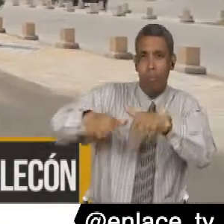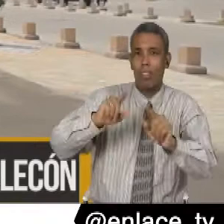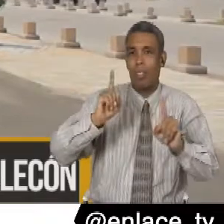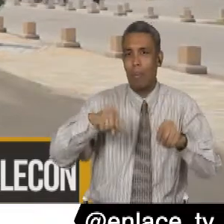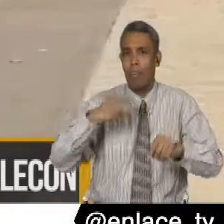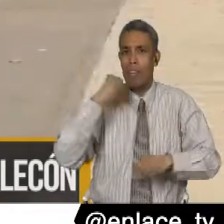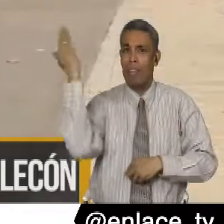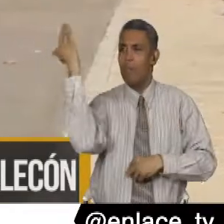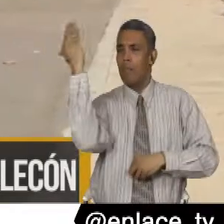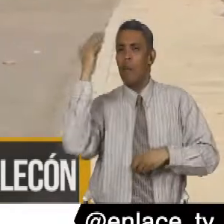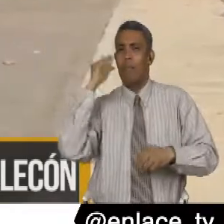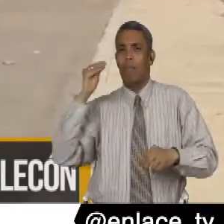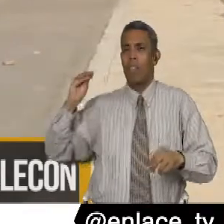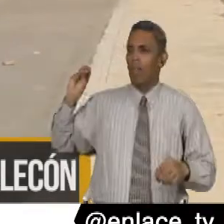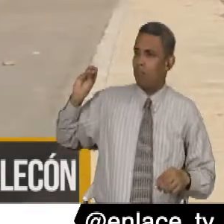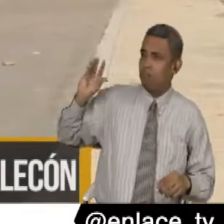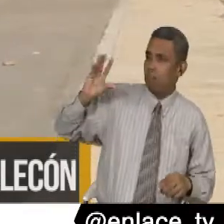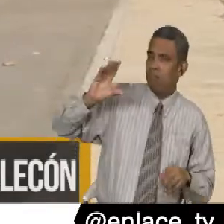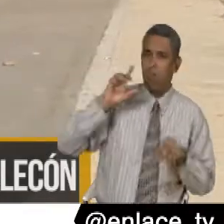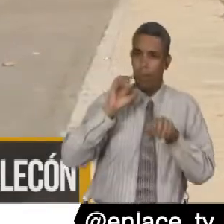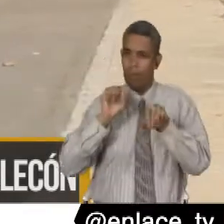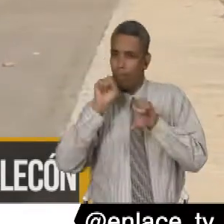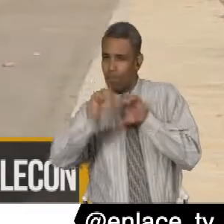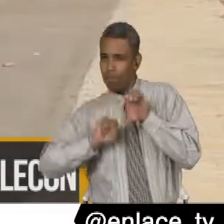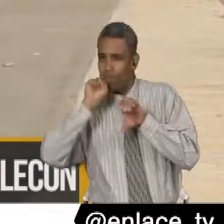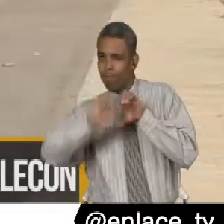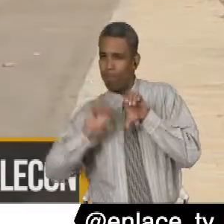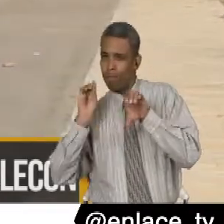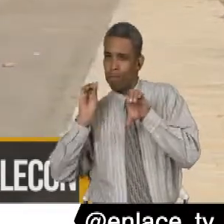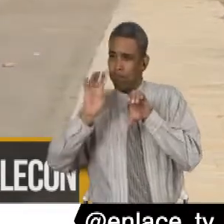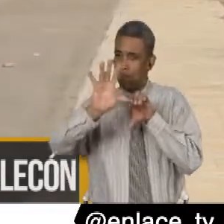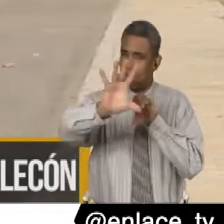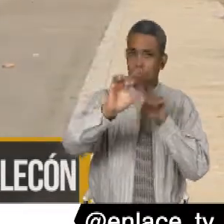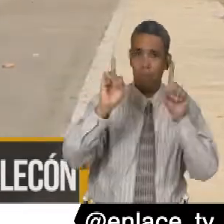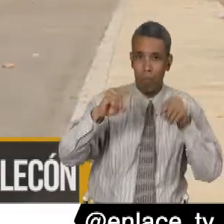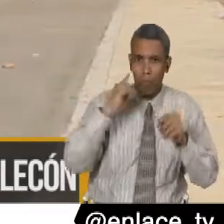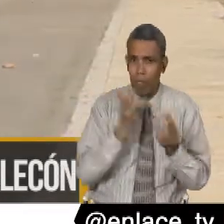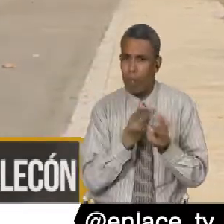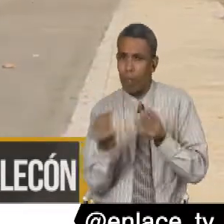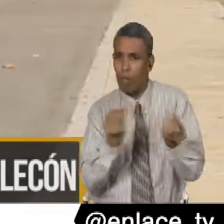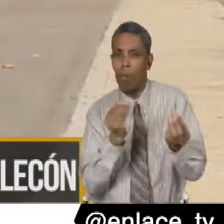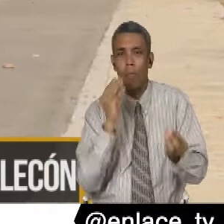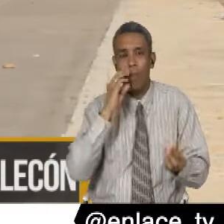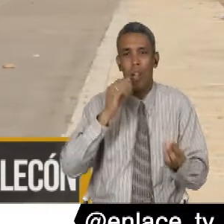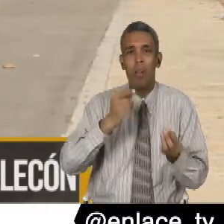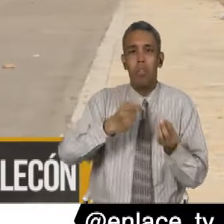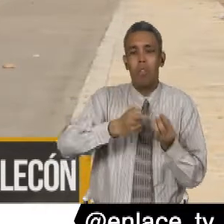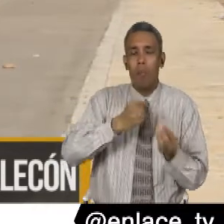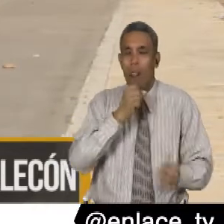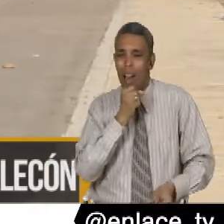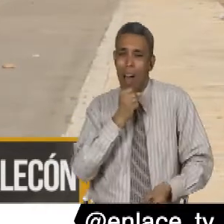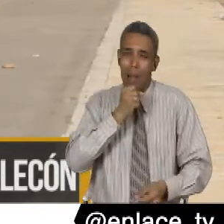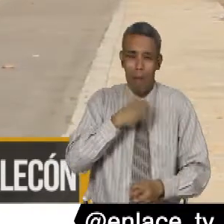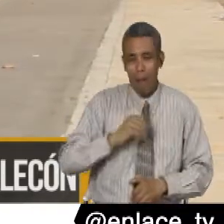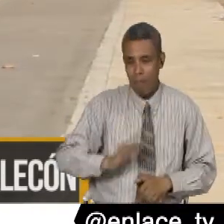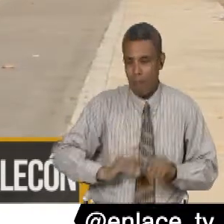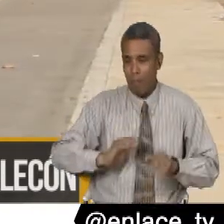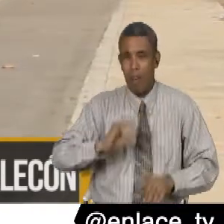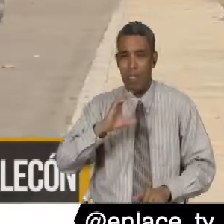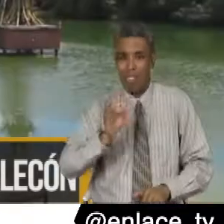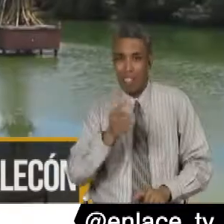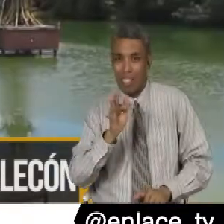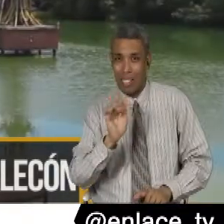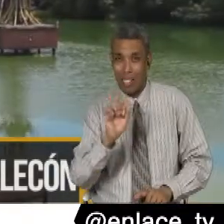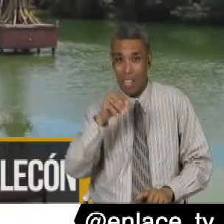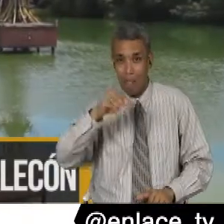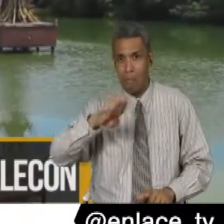fotográfica la reconocida orquesta local de tambo cerrará la maratónica jornada y el domingo 21 de mayo la programación se la